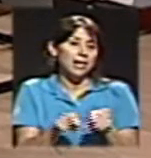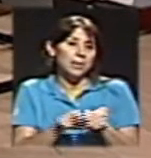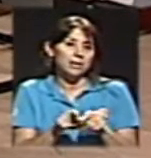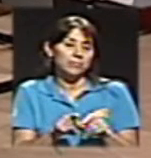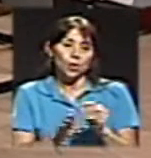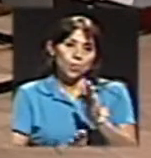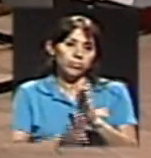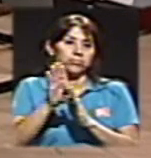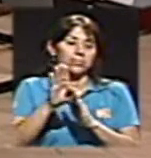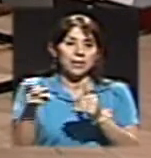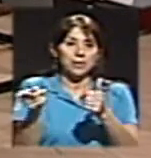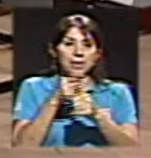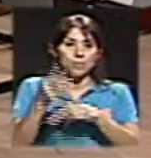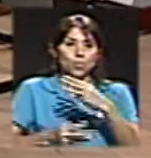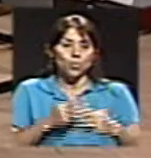que dan